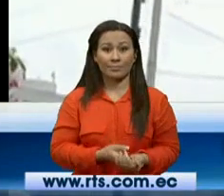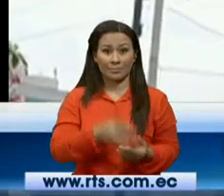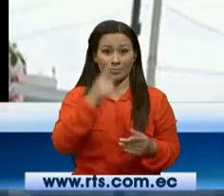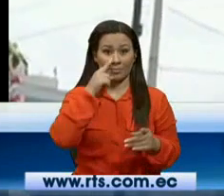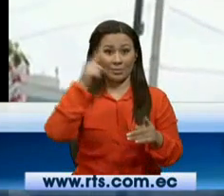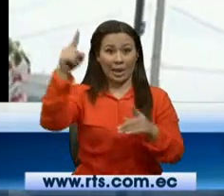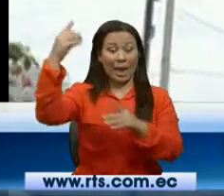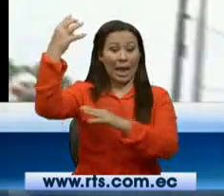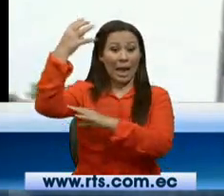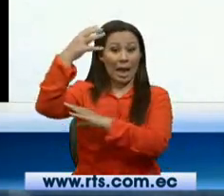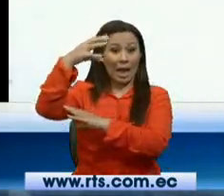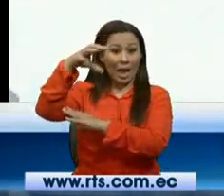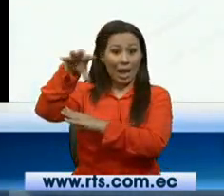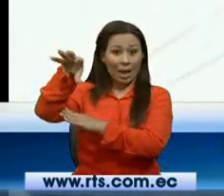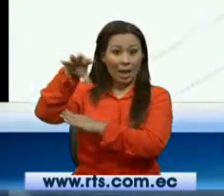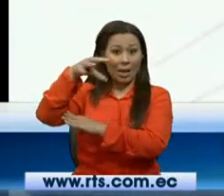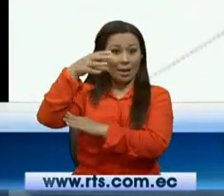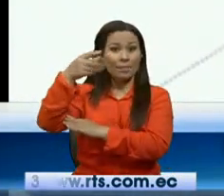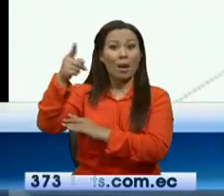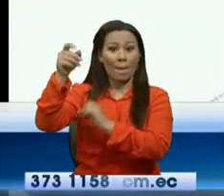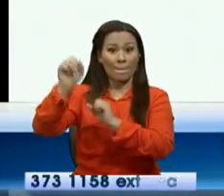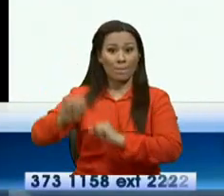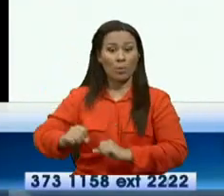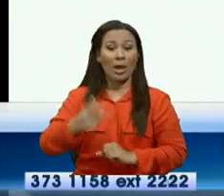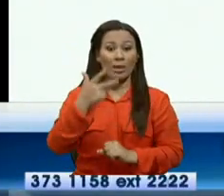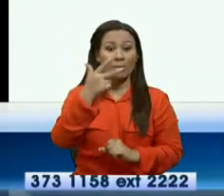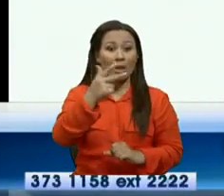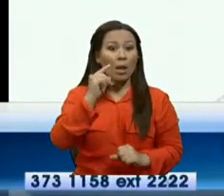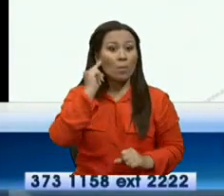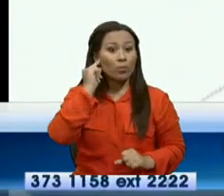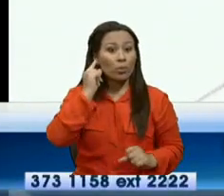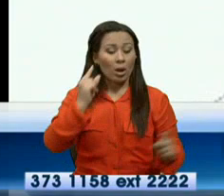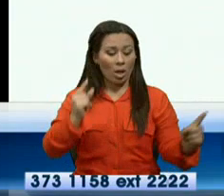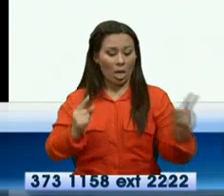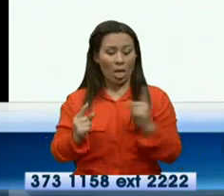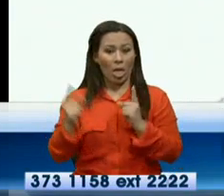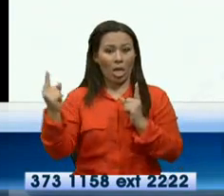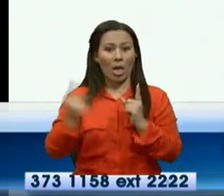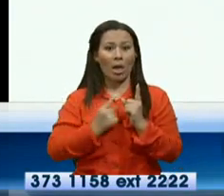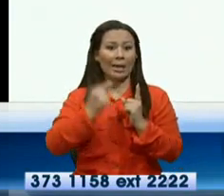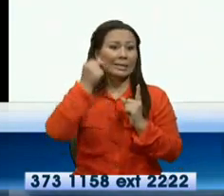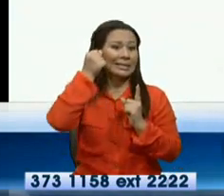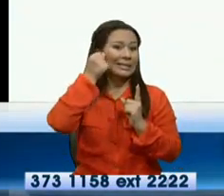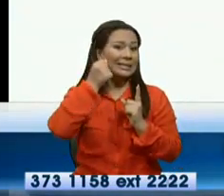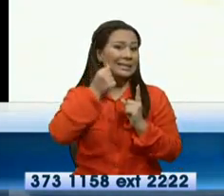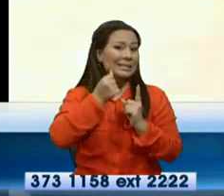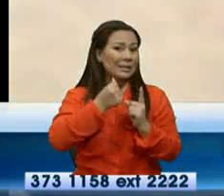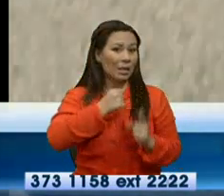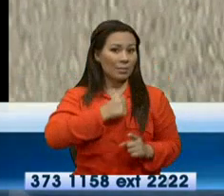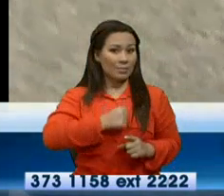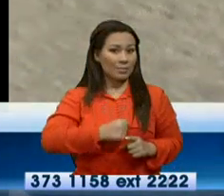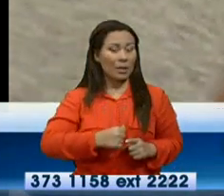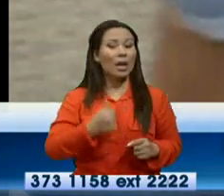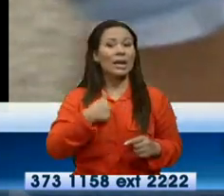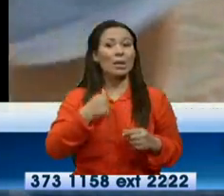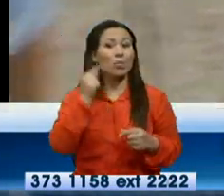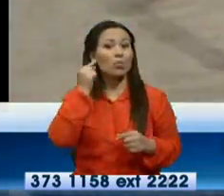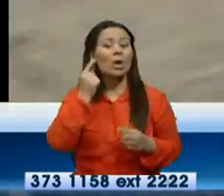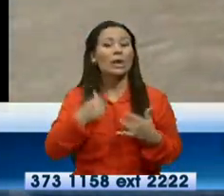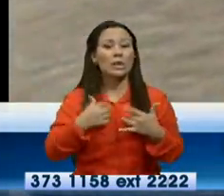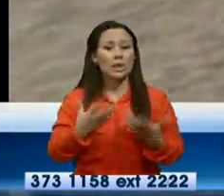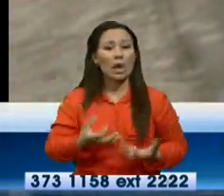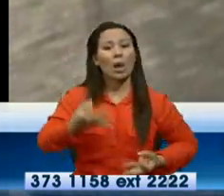cámara que puede asegurar lo que a mí me pasó, y me agredieron esas 3 tipas y me cortaron mi rostro y mi pecho. pide justicia para que